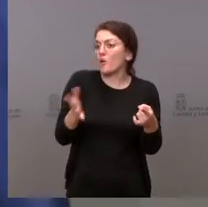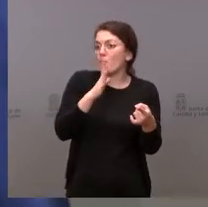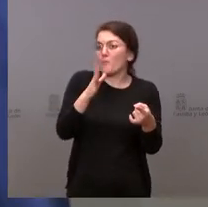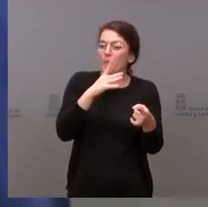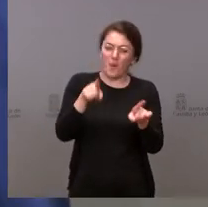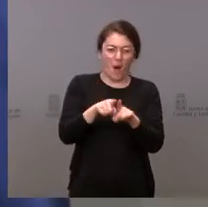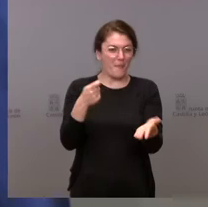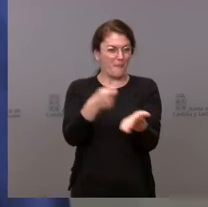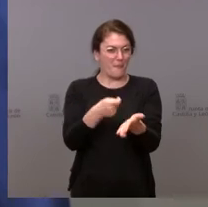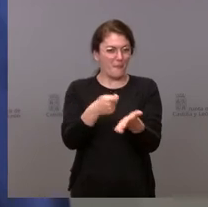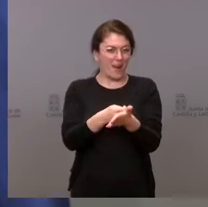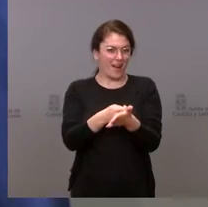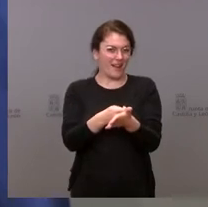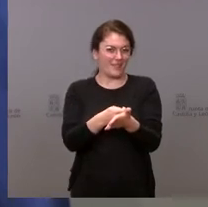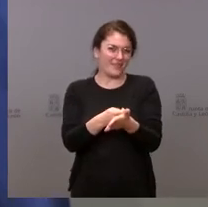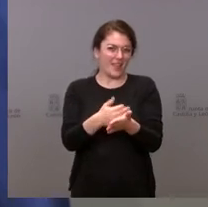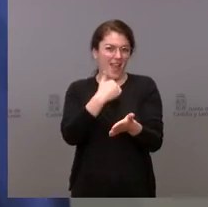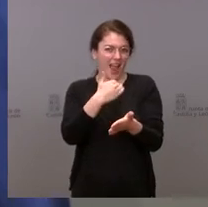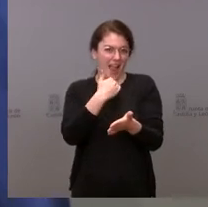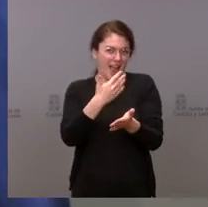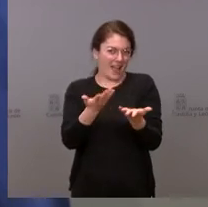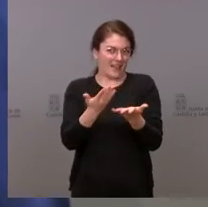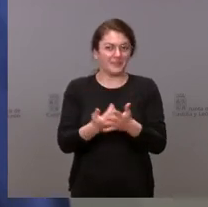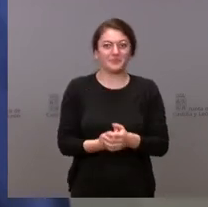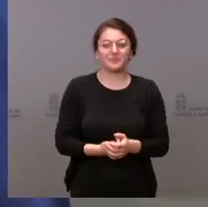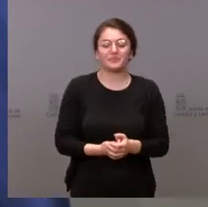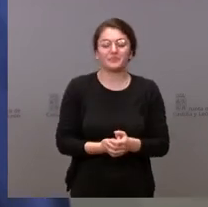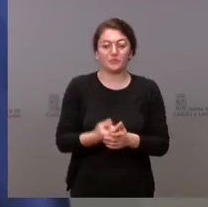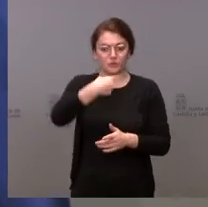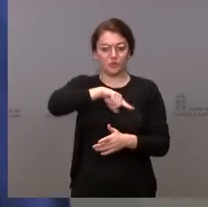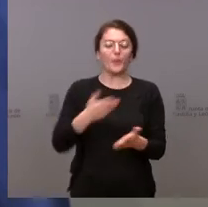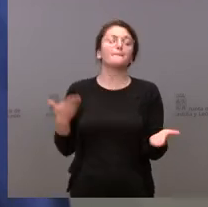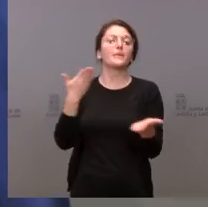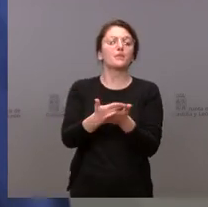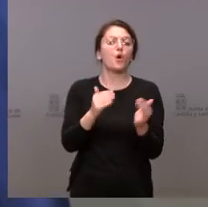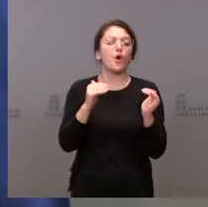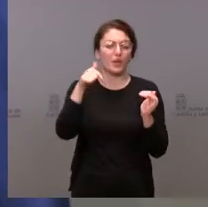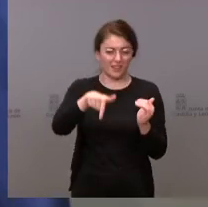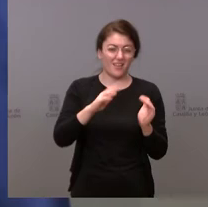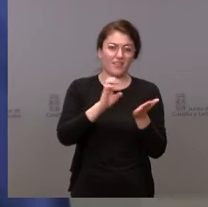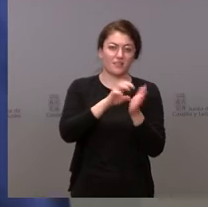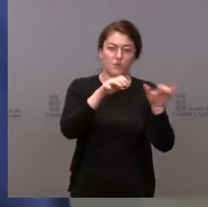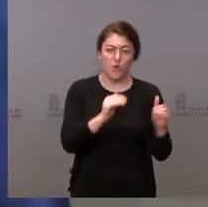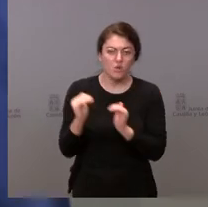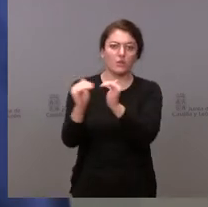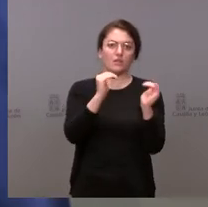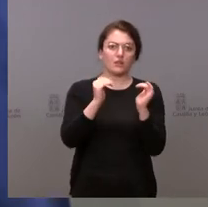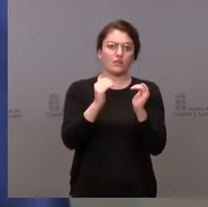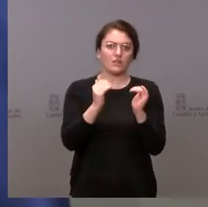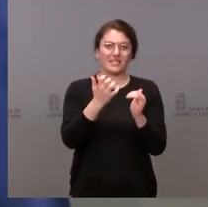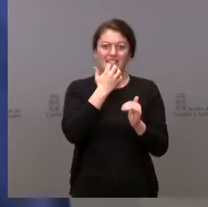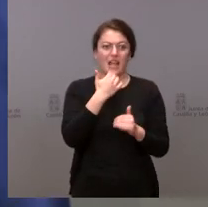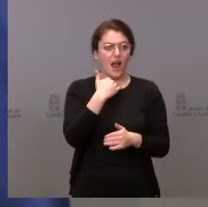y nosotros vamos a seguir exigiendo la igualdad hacia castilla y león' y por supuesto que cualquier acuerdo que